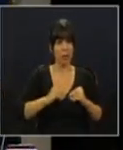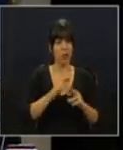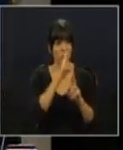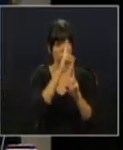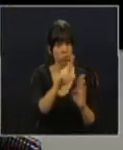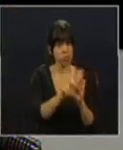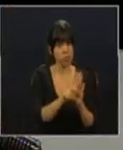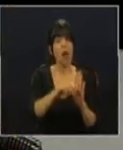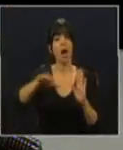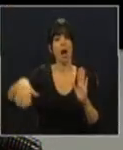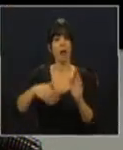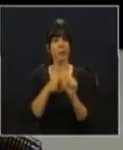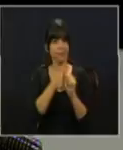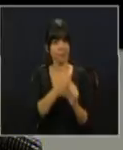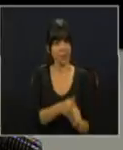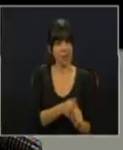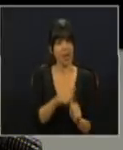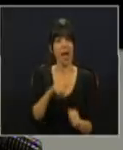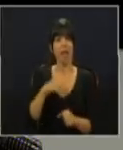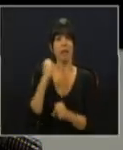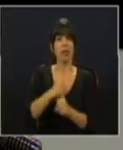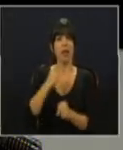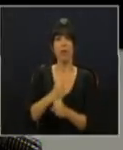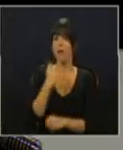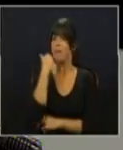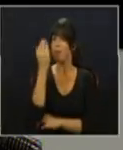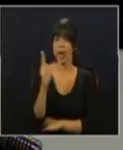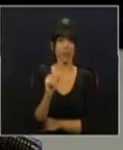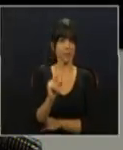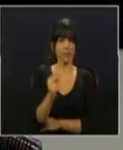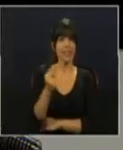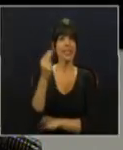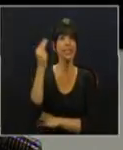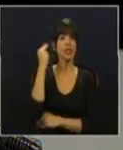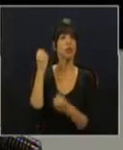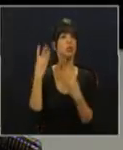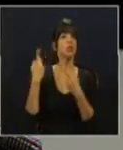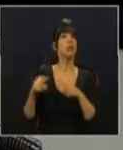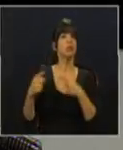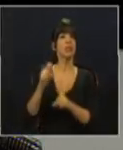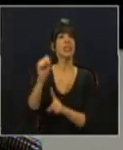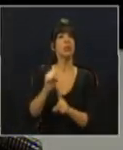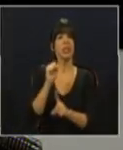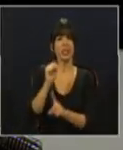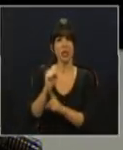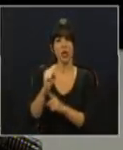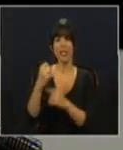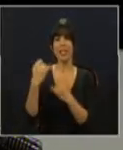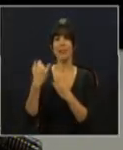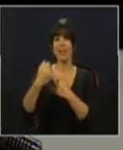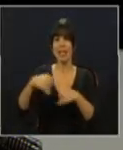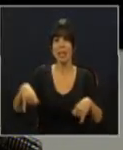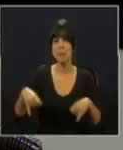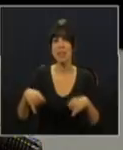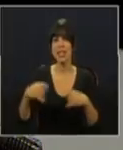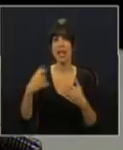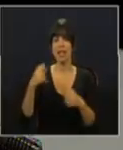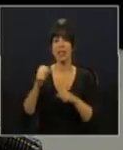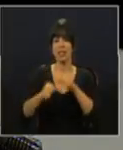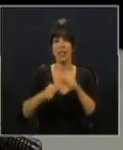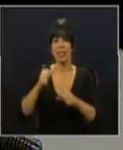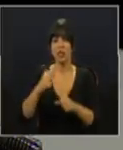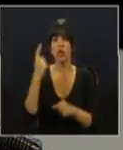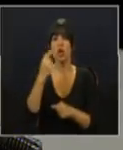legitimadas. Esta tarea no ha sido fácil. Nuestra historia está llena de situaciones límites, donde salimos adelante solo gracias a